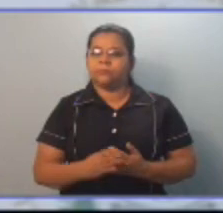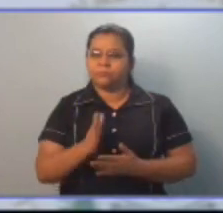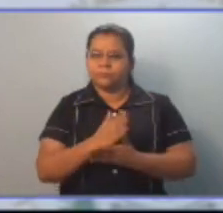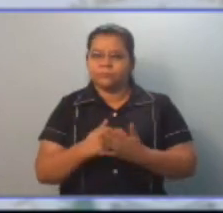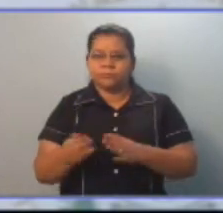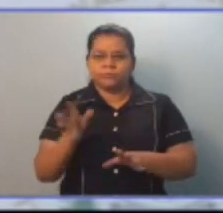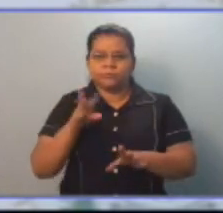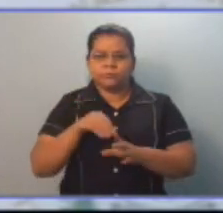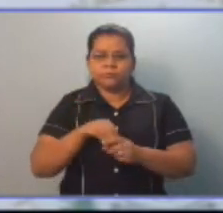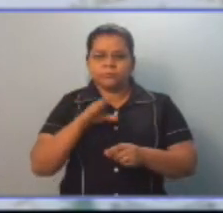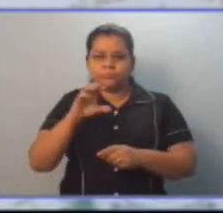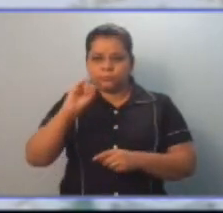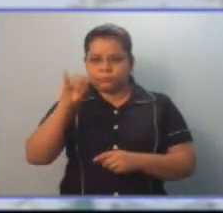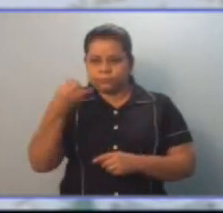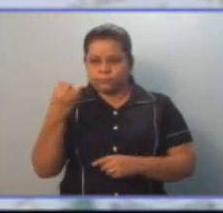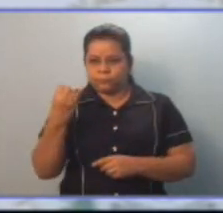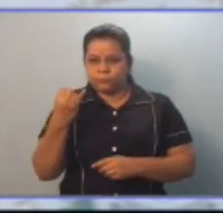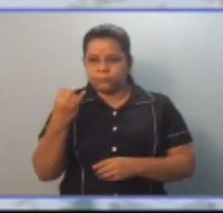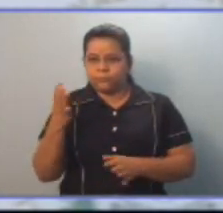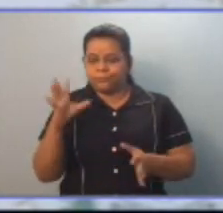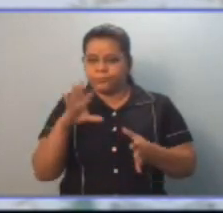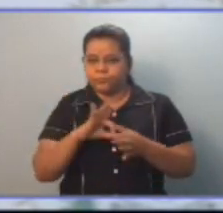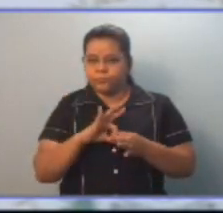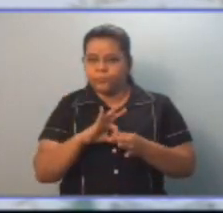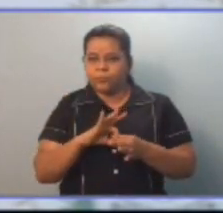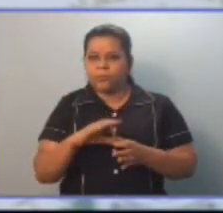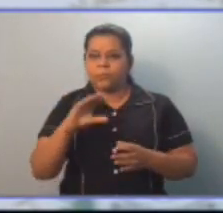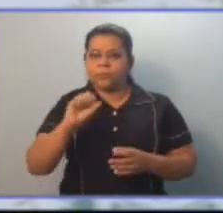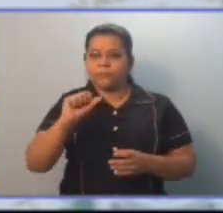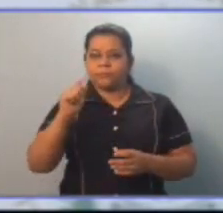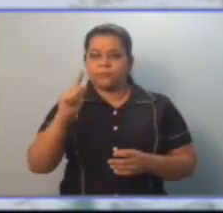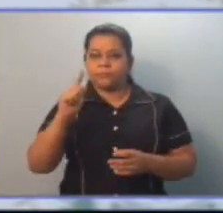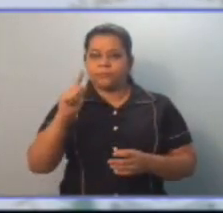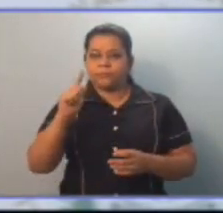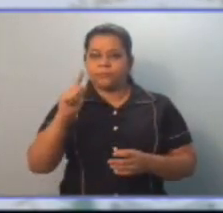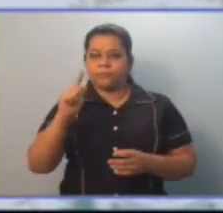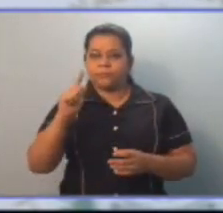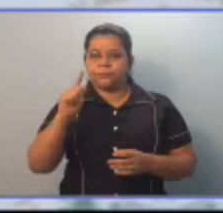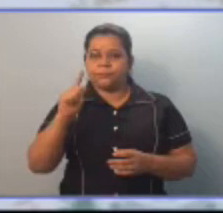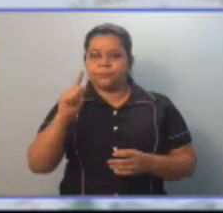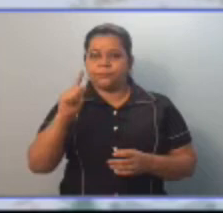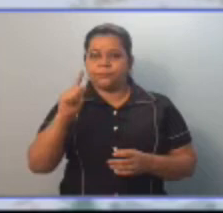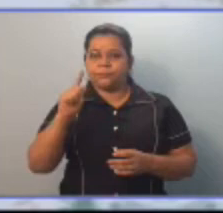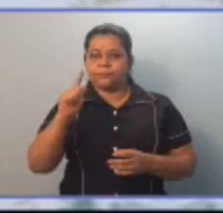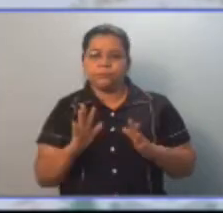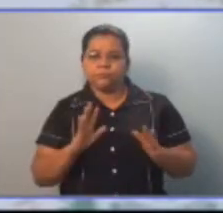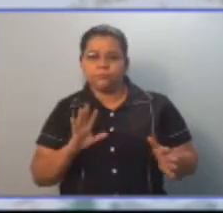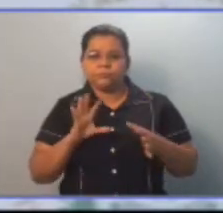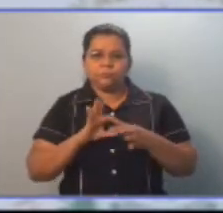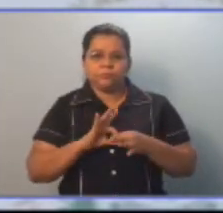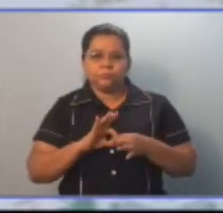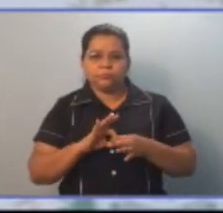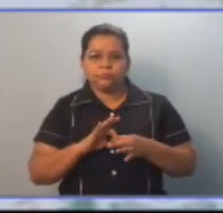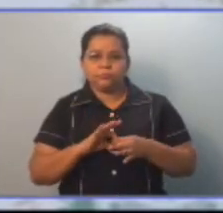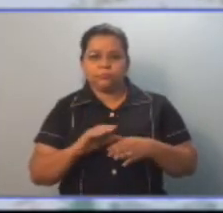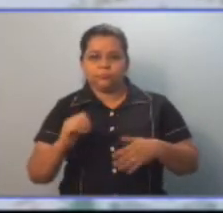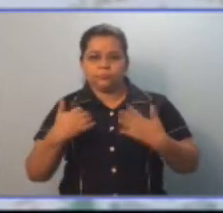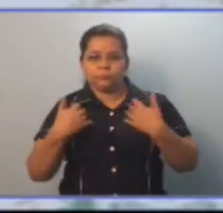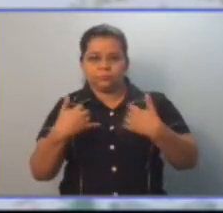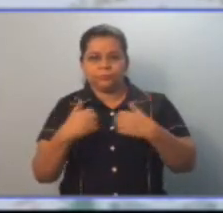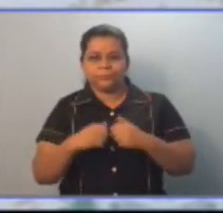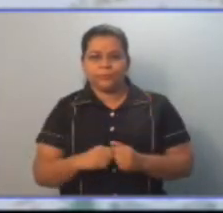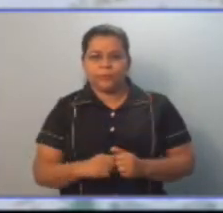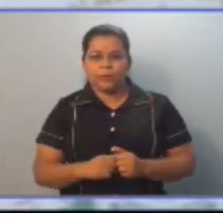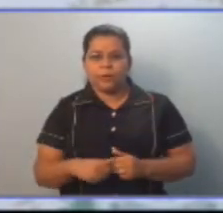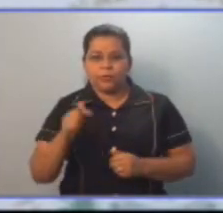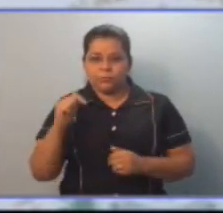integral de la Corte Suprema de Justicia. La Sala de lo Constitucional, por lo tanto, forma parte de ese pleno, y